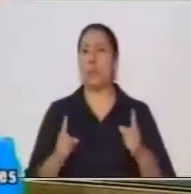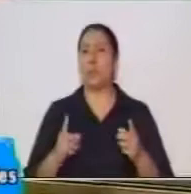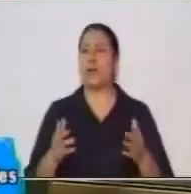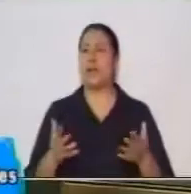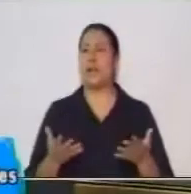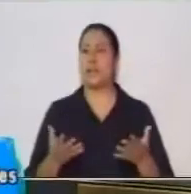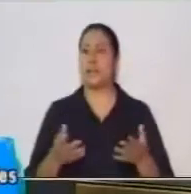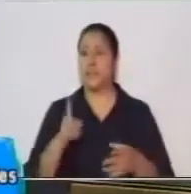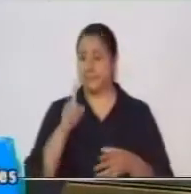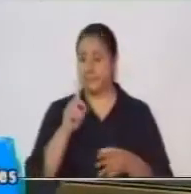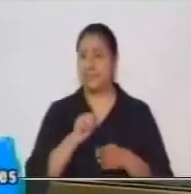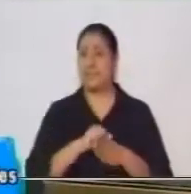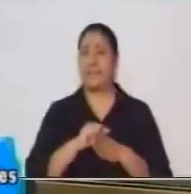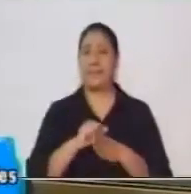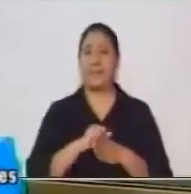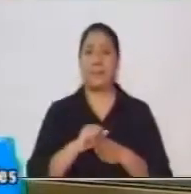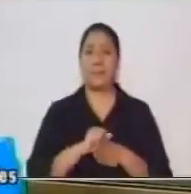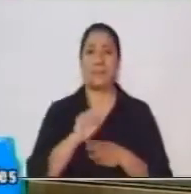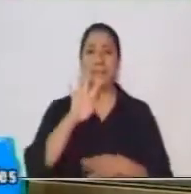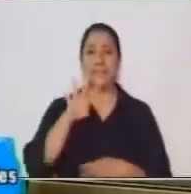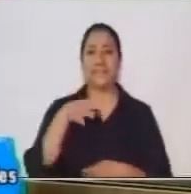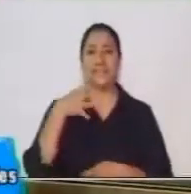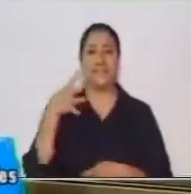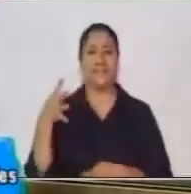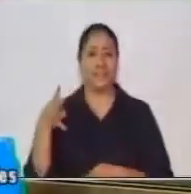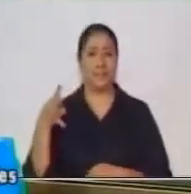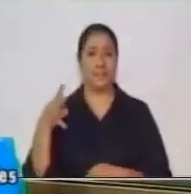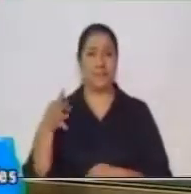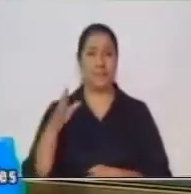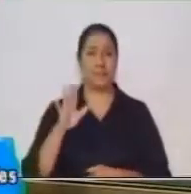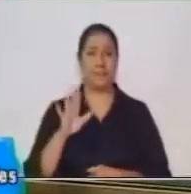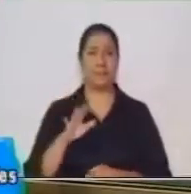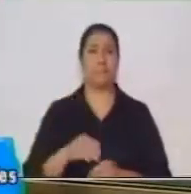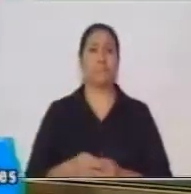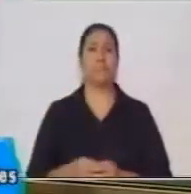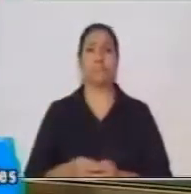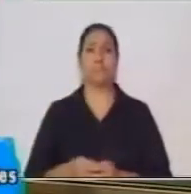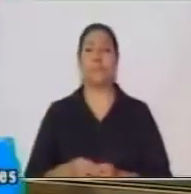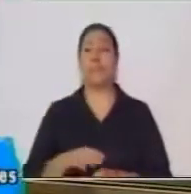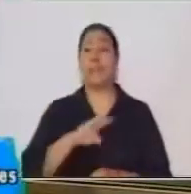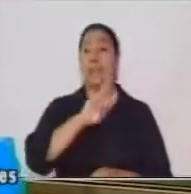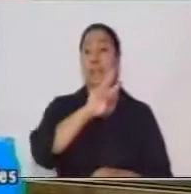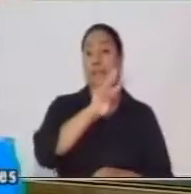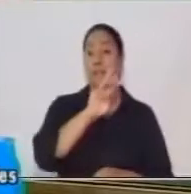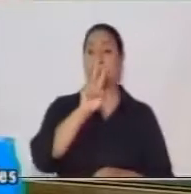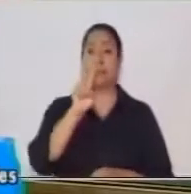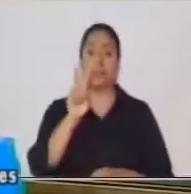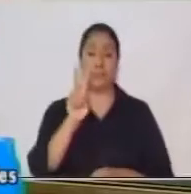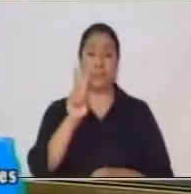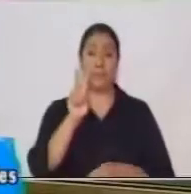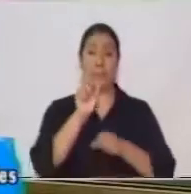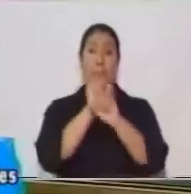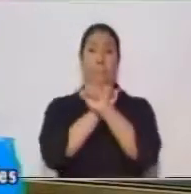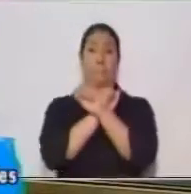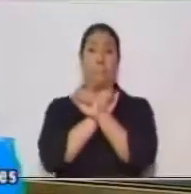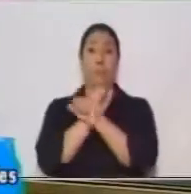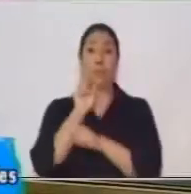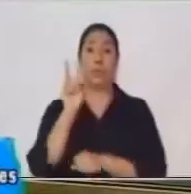Vamos a repasar un poco las tablas. Entonces decimos 32 por